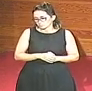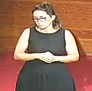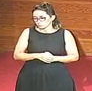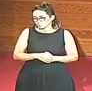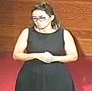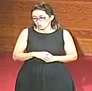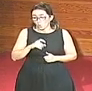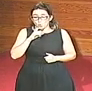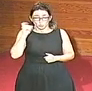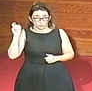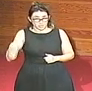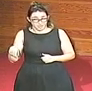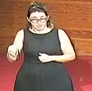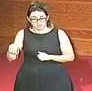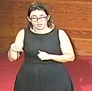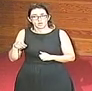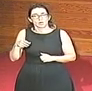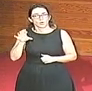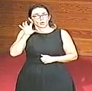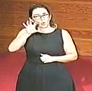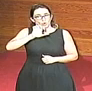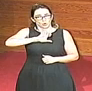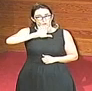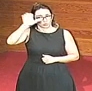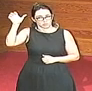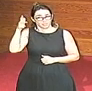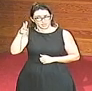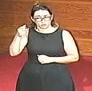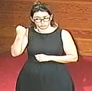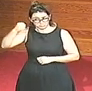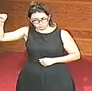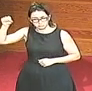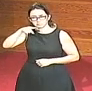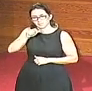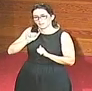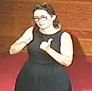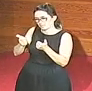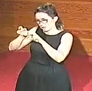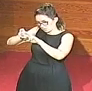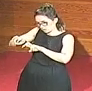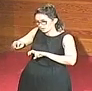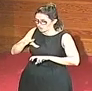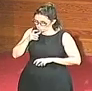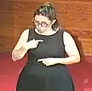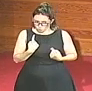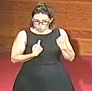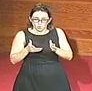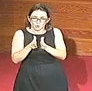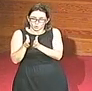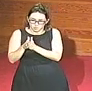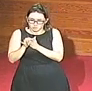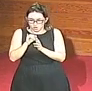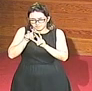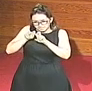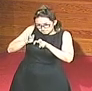derecho comunitario. Porque bueno, yo tengo compañeros en Hungría a los que les han espiado, que estaban pues,